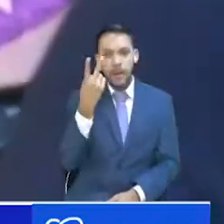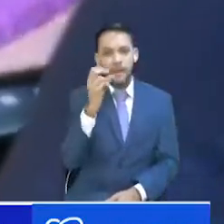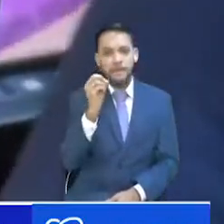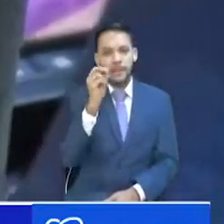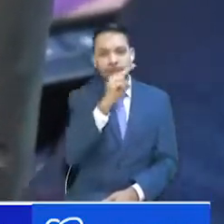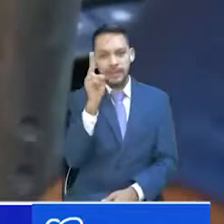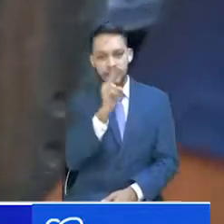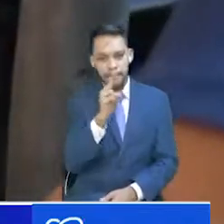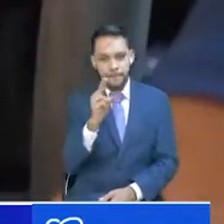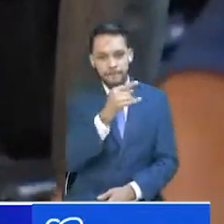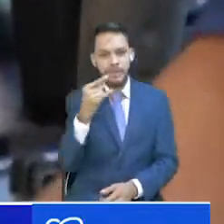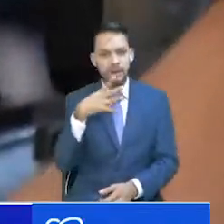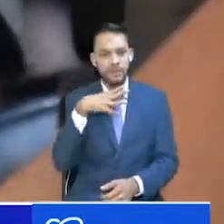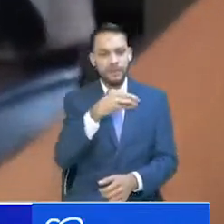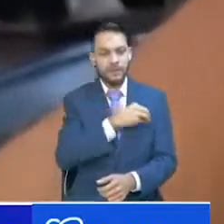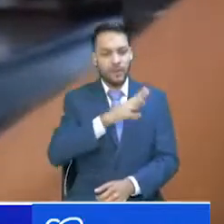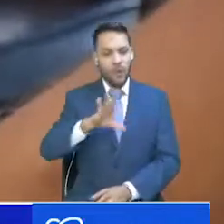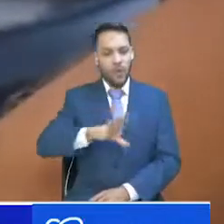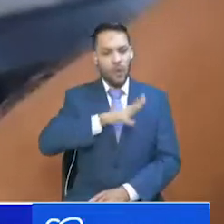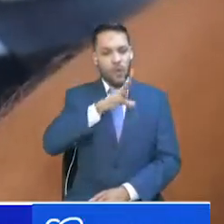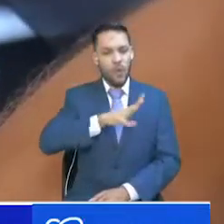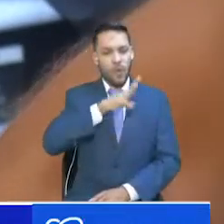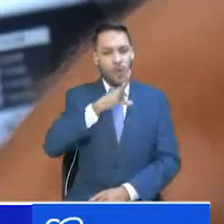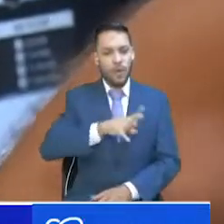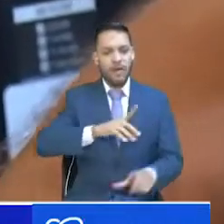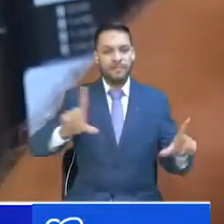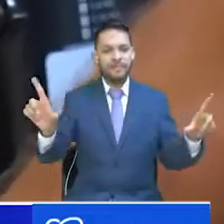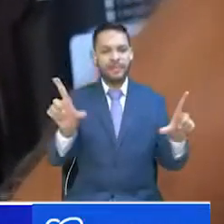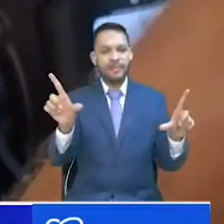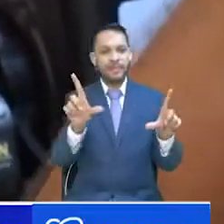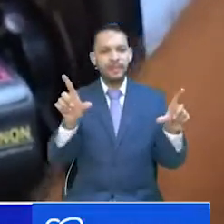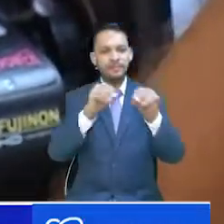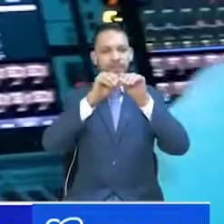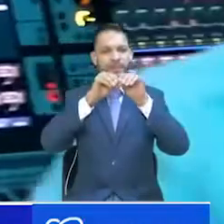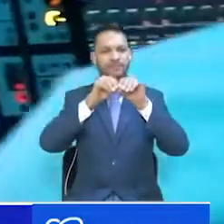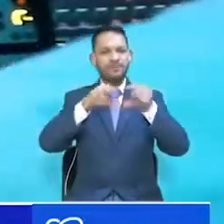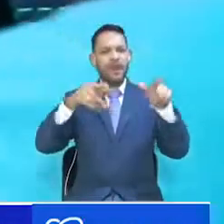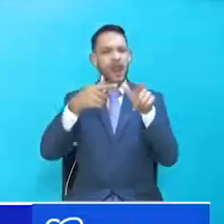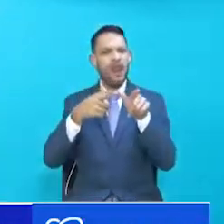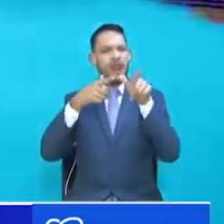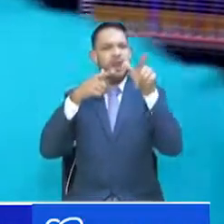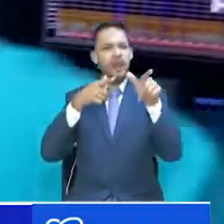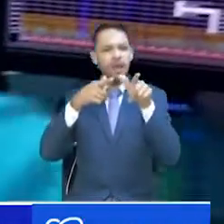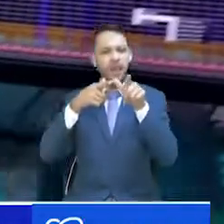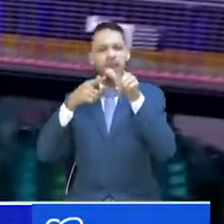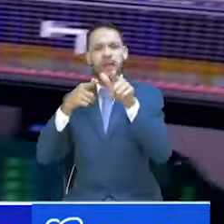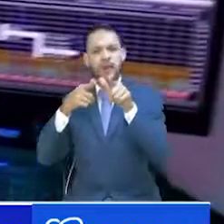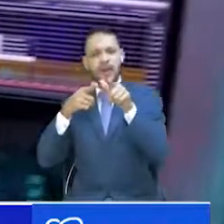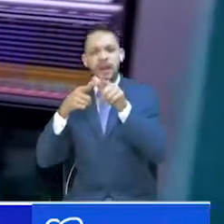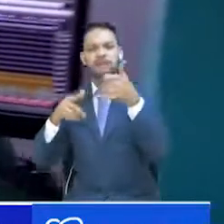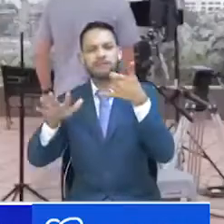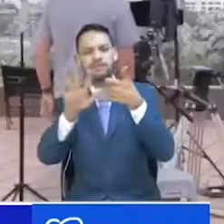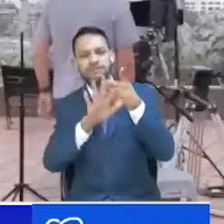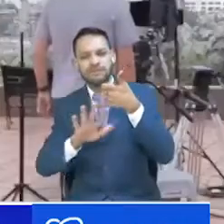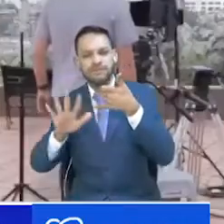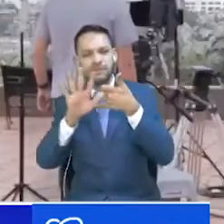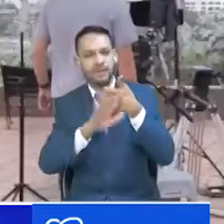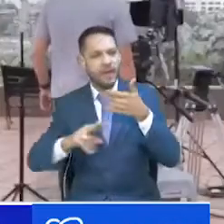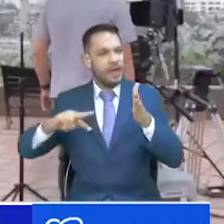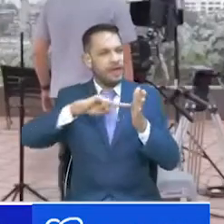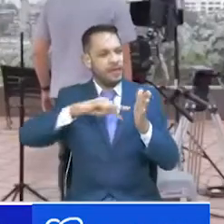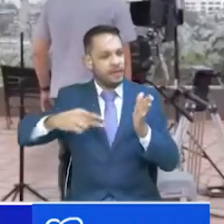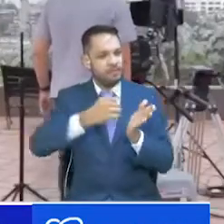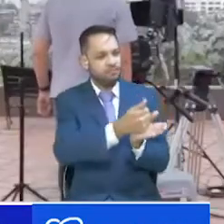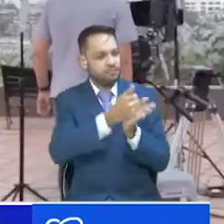telecafé noticias se viste de gala nuestra señal ha llegado hasta el más alejado rincón de la geografía regional y los avances tecnológicos